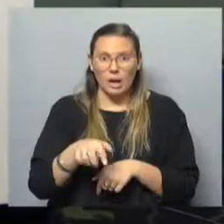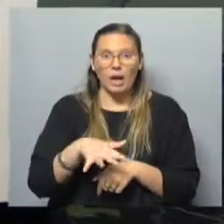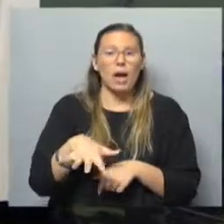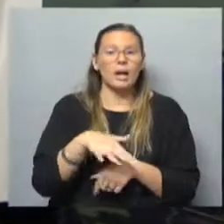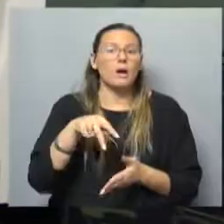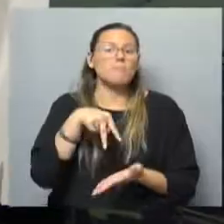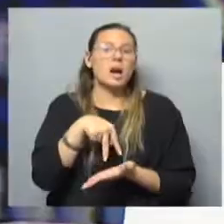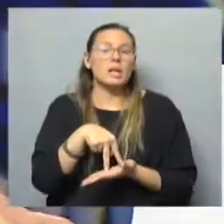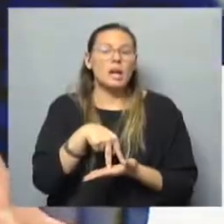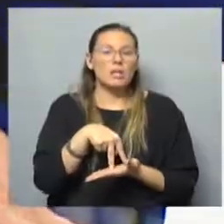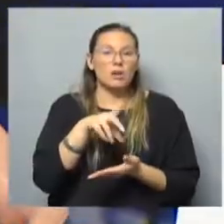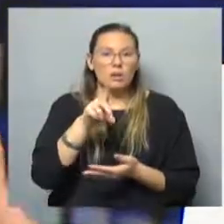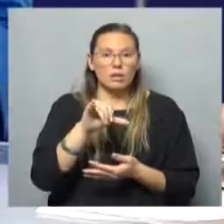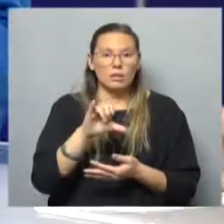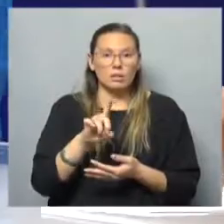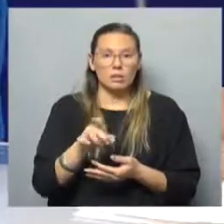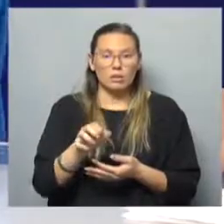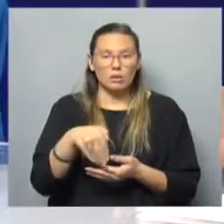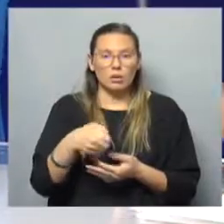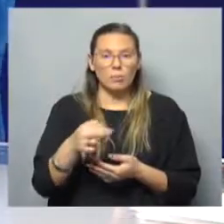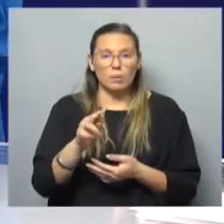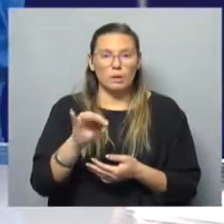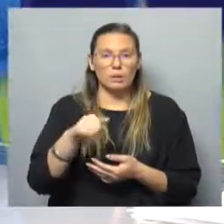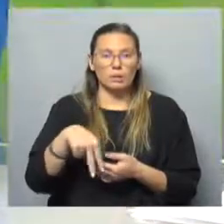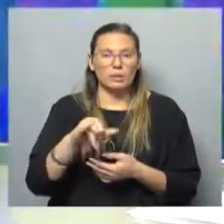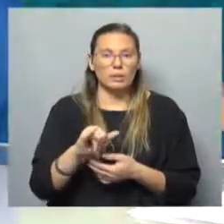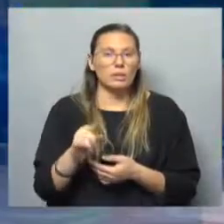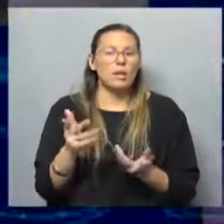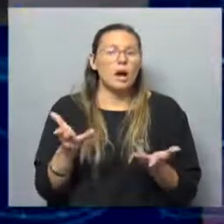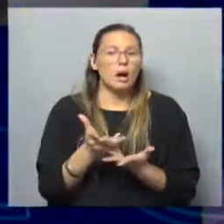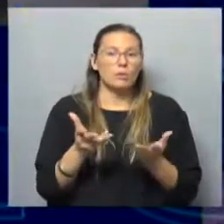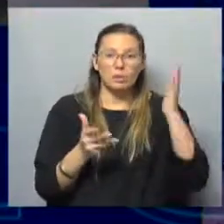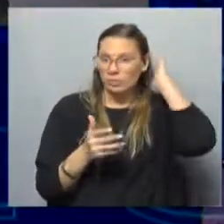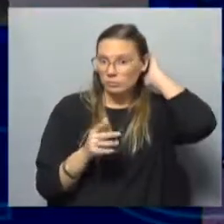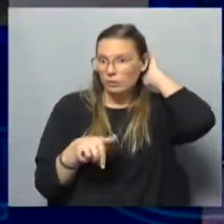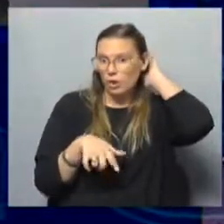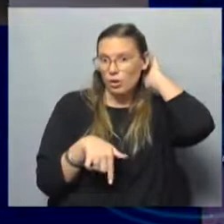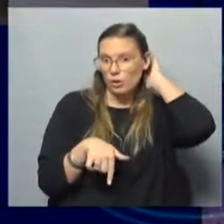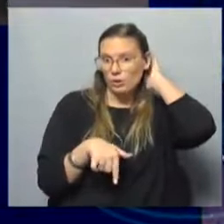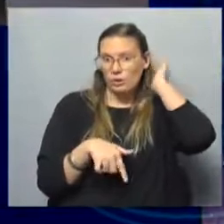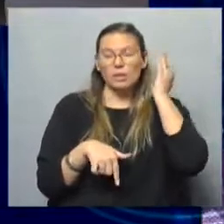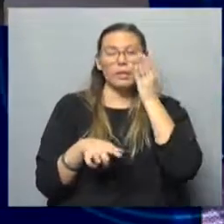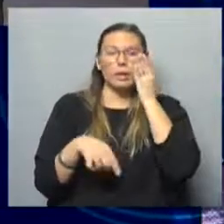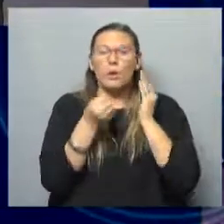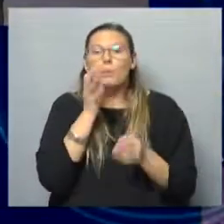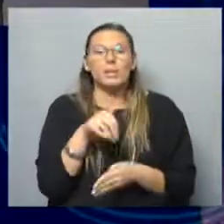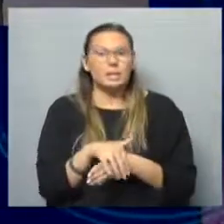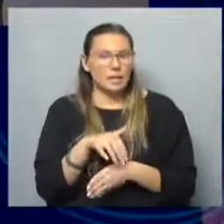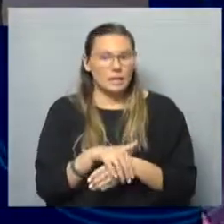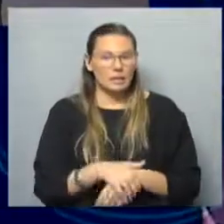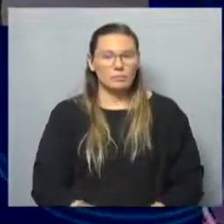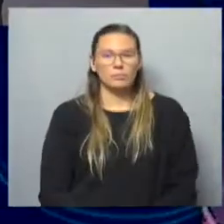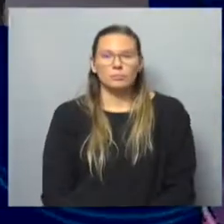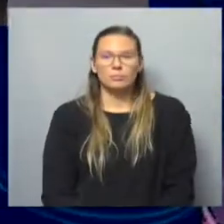paradito. Diego Martini, compañero Diego Martini, que en este momento... ¿Por dónde andás, Diego? Buenas tardes.